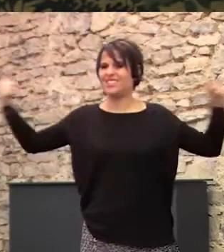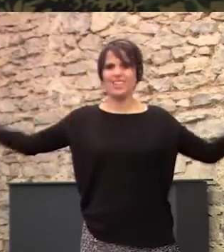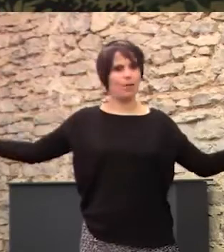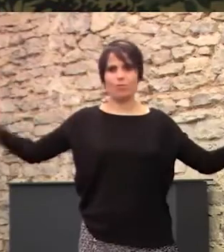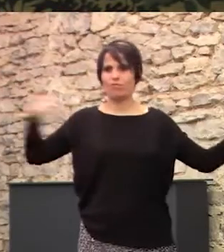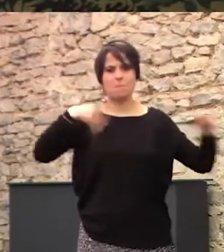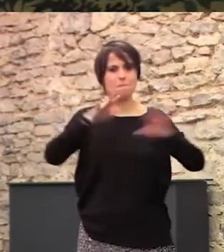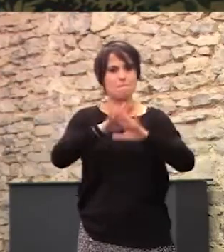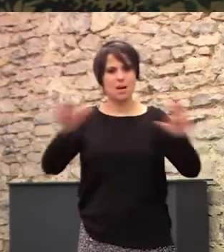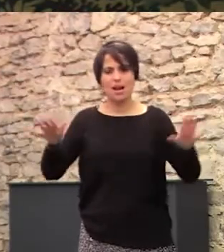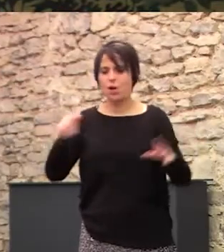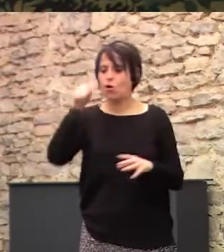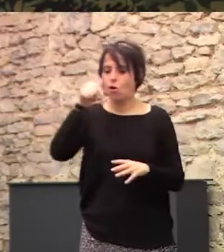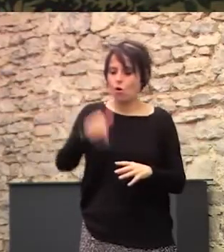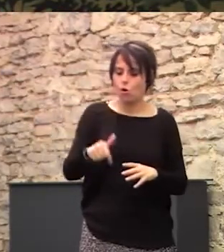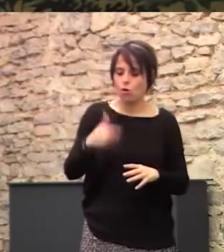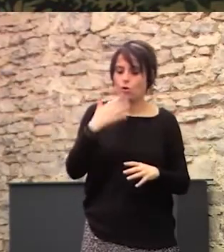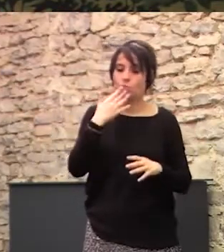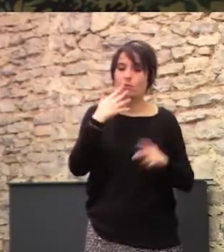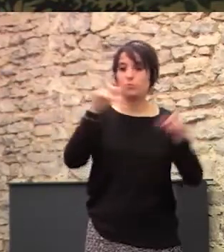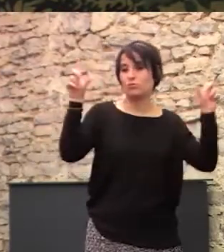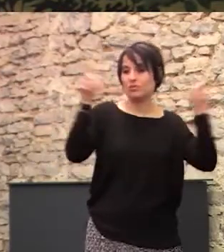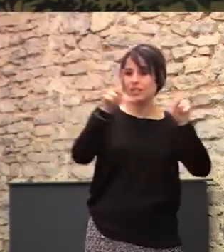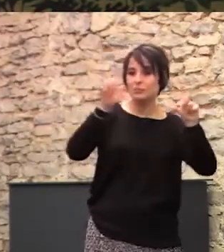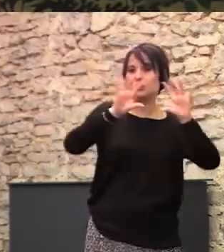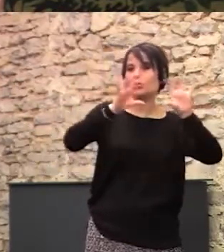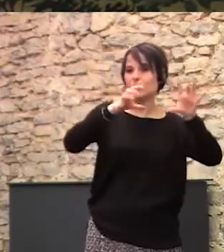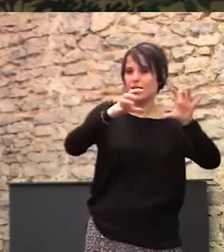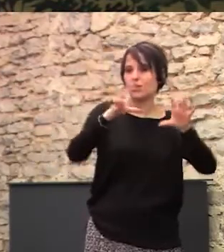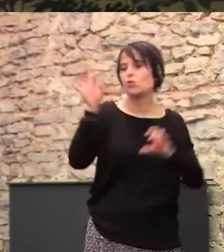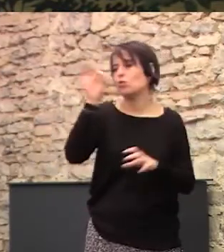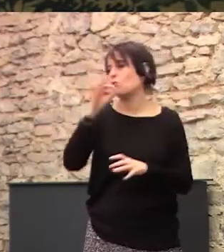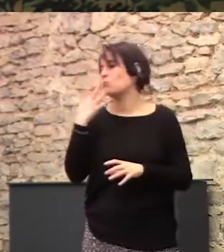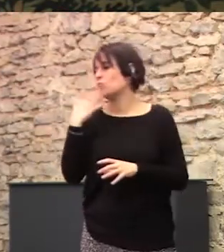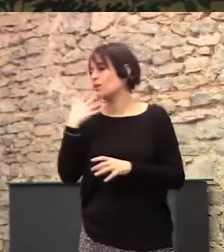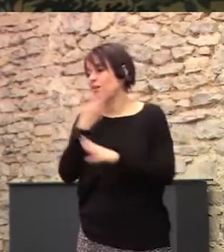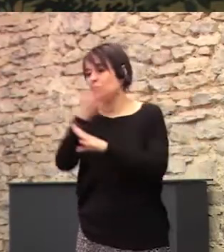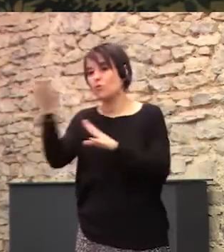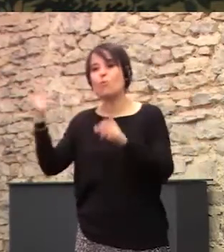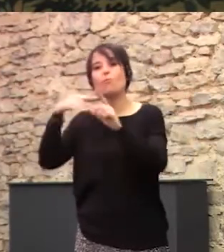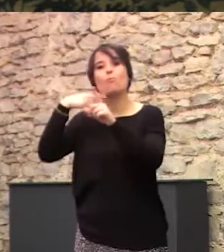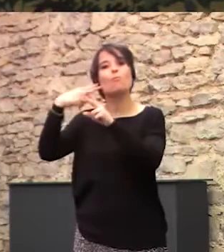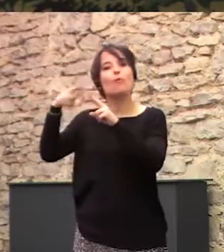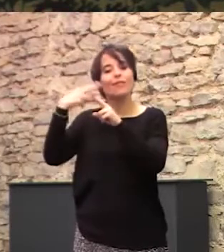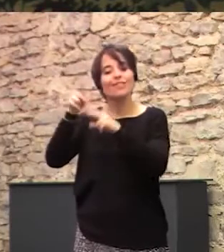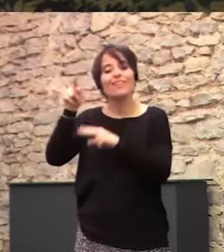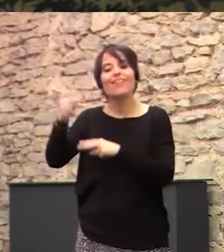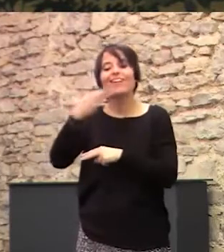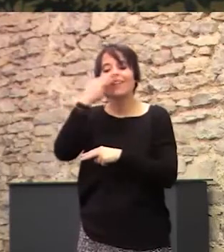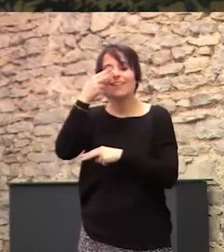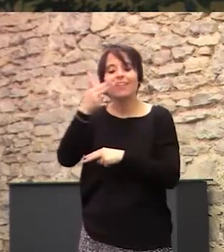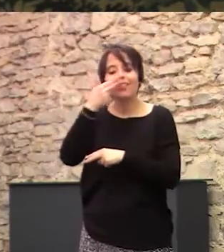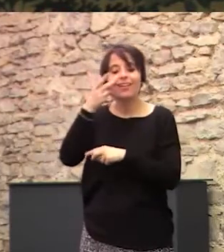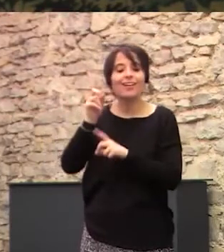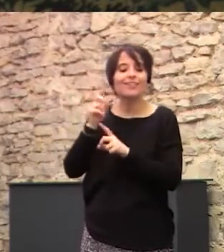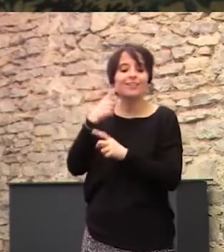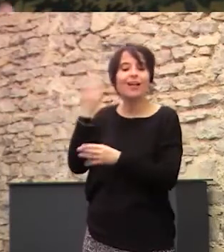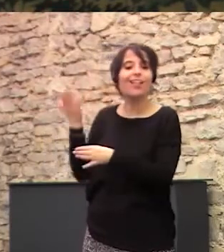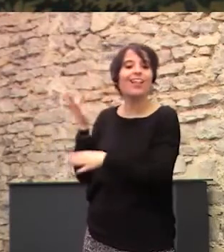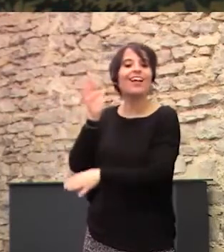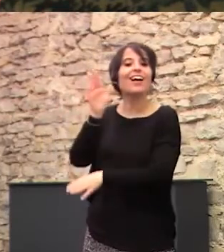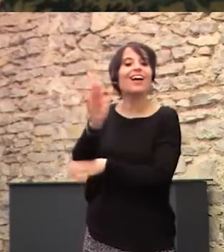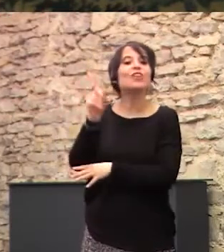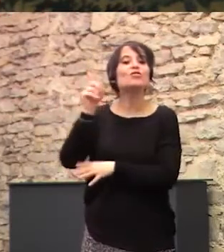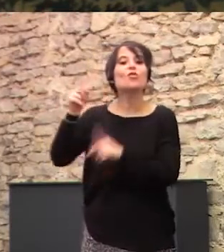día, tanto los medios de comunicación como las esferas políticas les interesa enseñar únicamente las